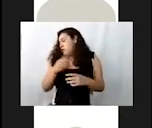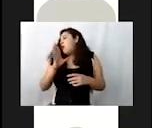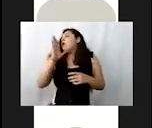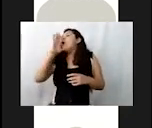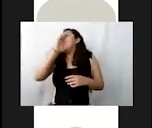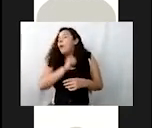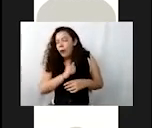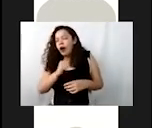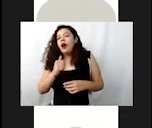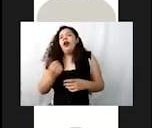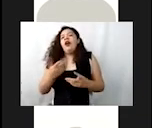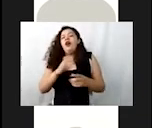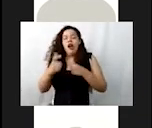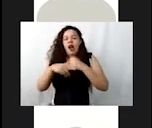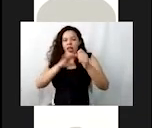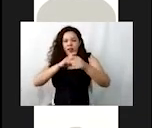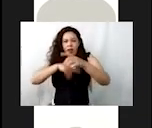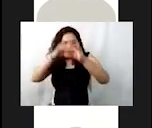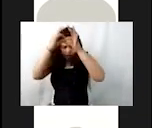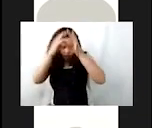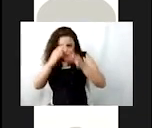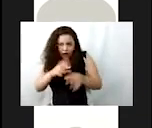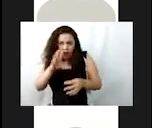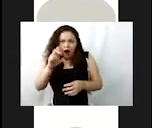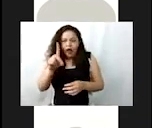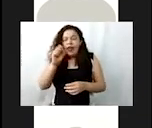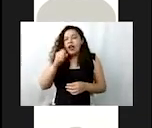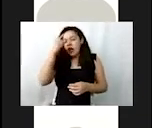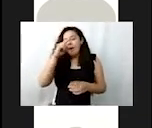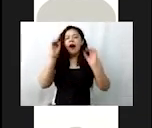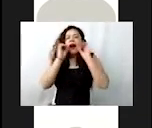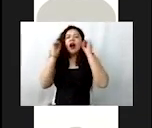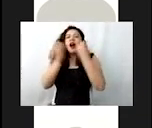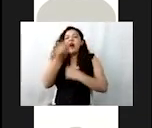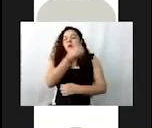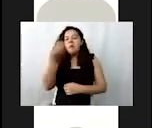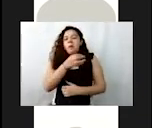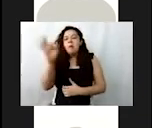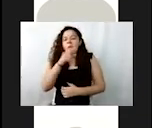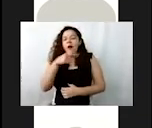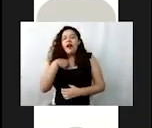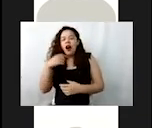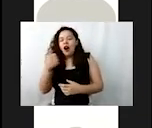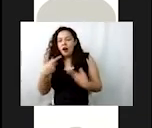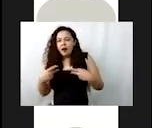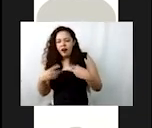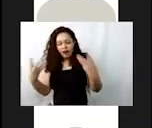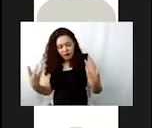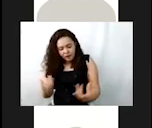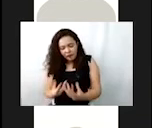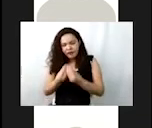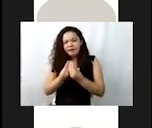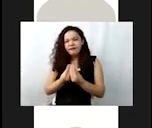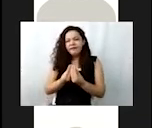cuentas específica de ODS como organización, a lo mejor sí me puedo juntar con aquellas coaliciones